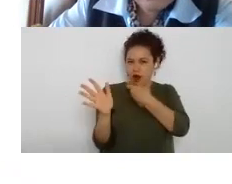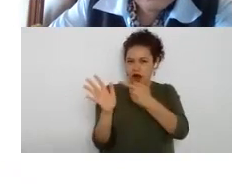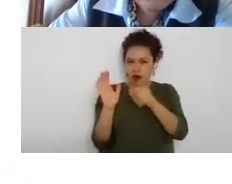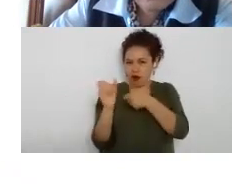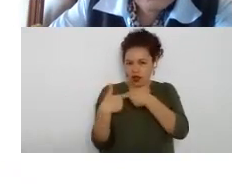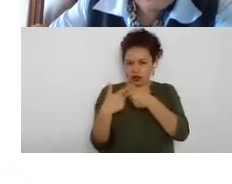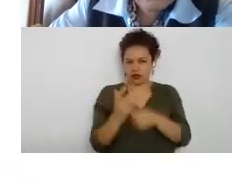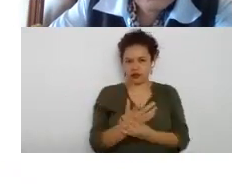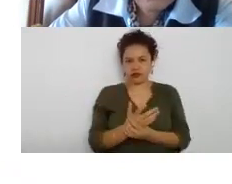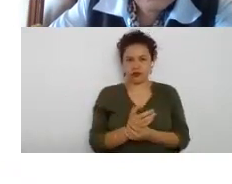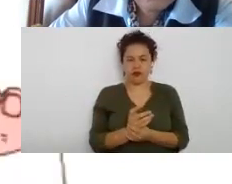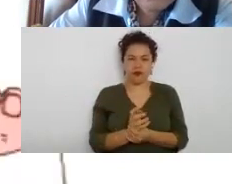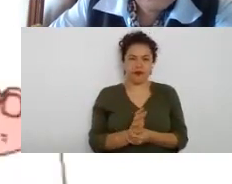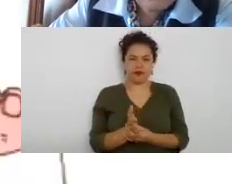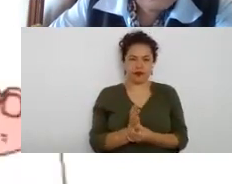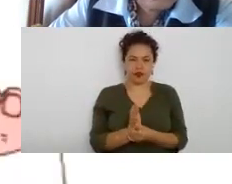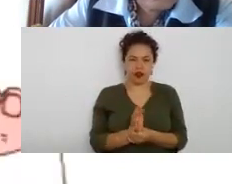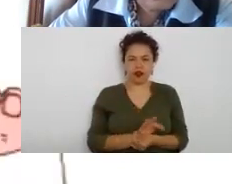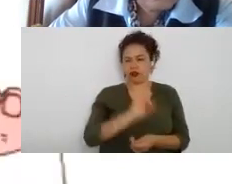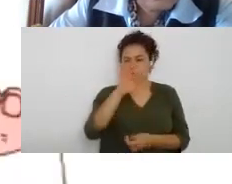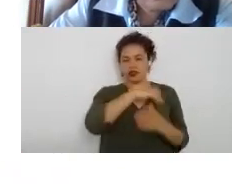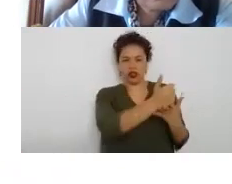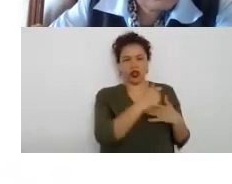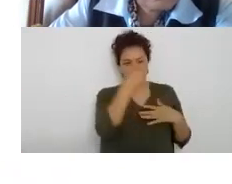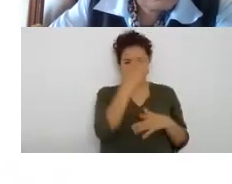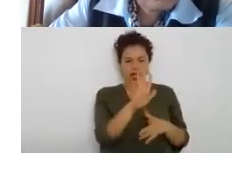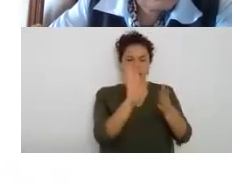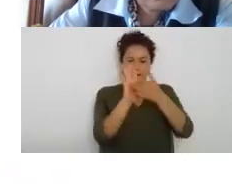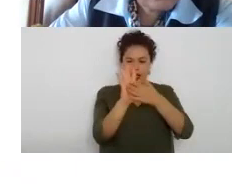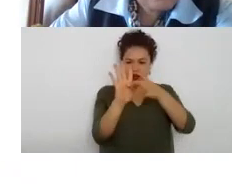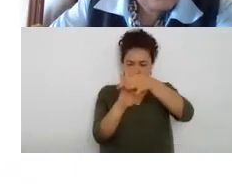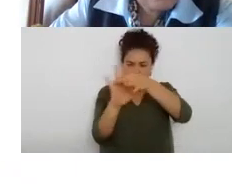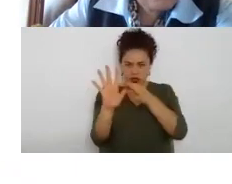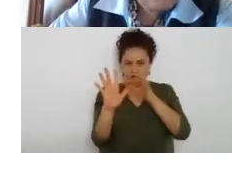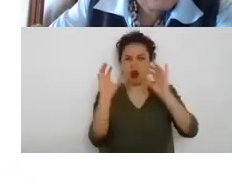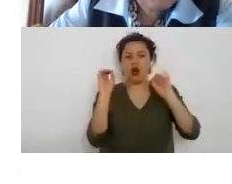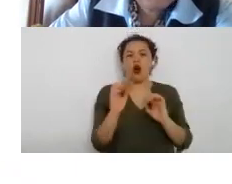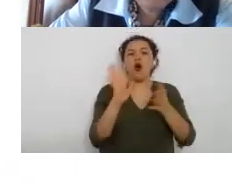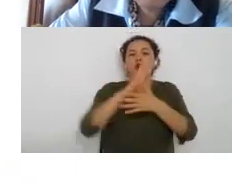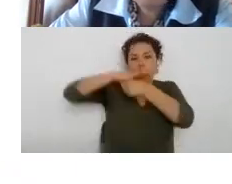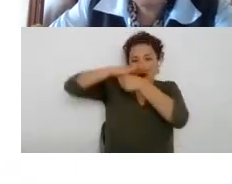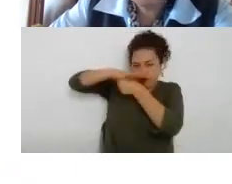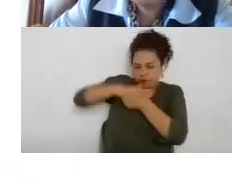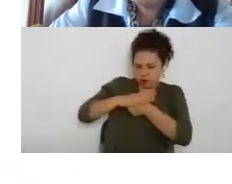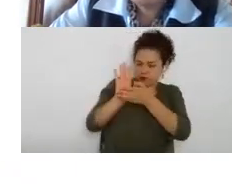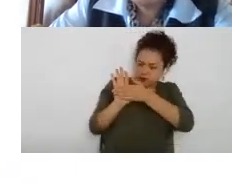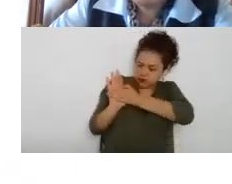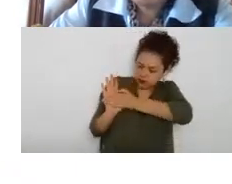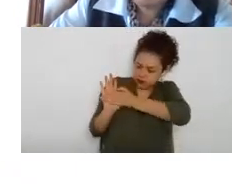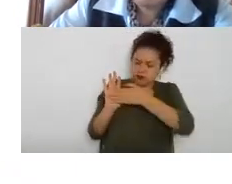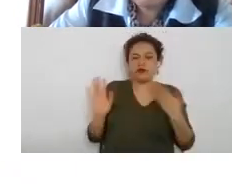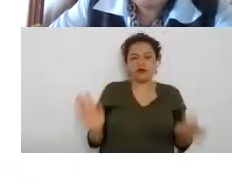Aquí podría ayudarnos ya sea el que vimos para la mano y dedos o uno compresivo, en específico, cuando,